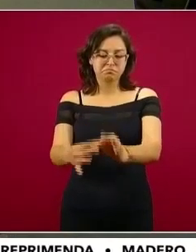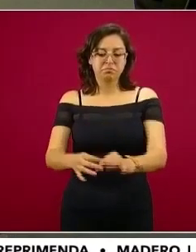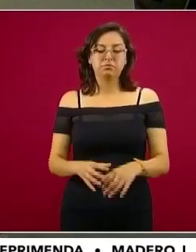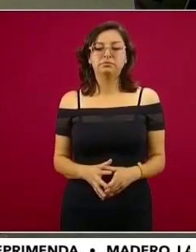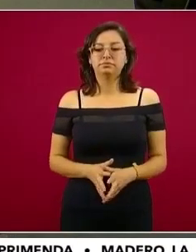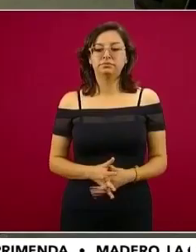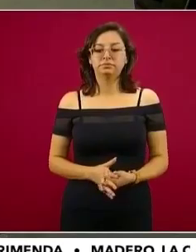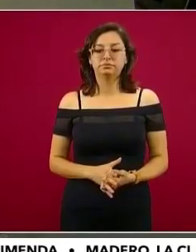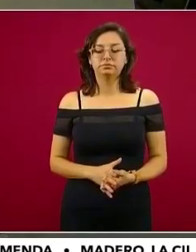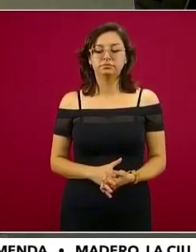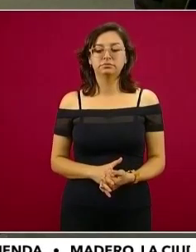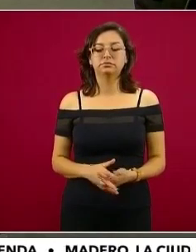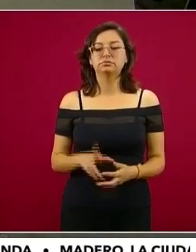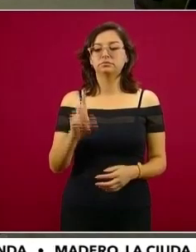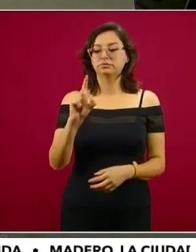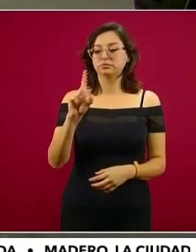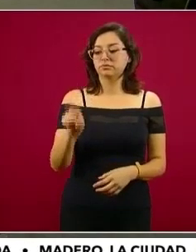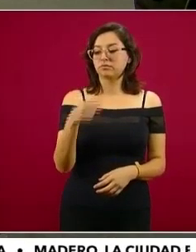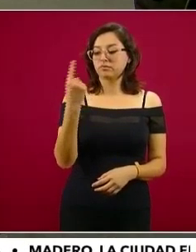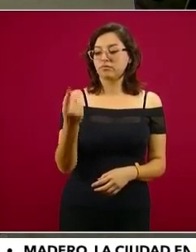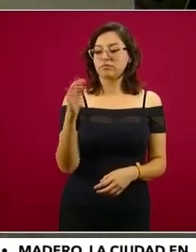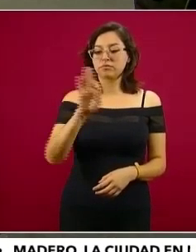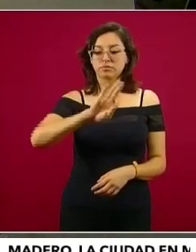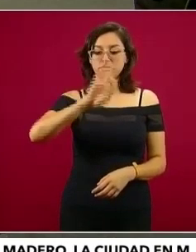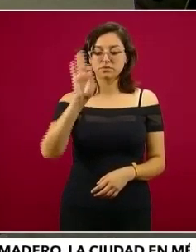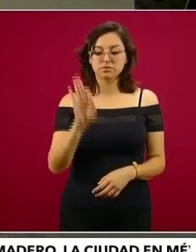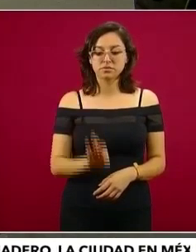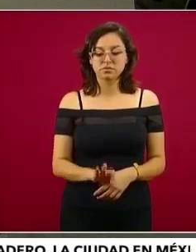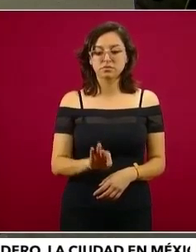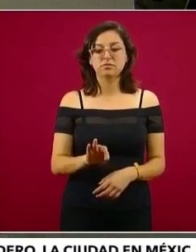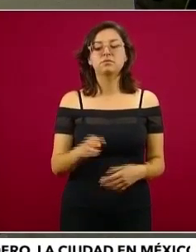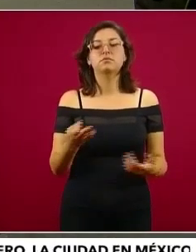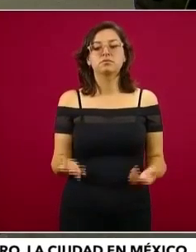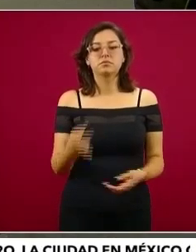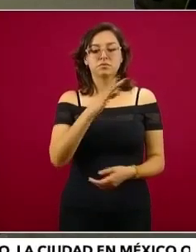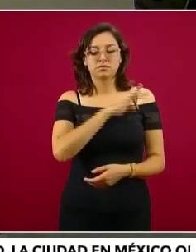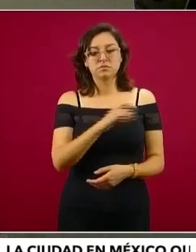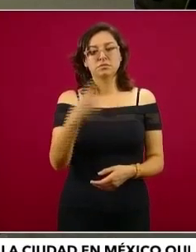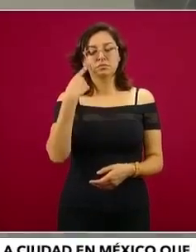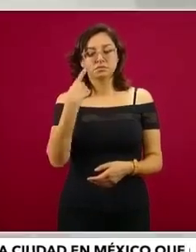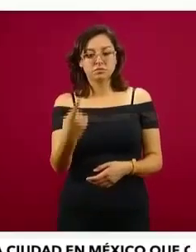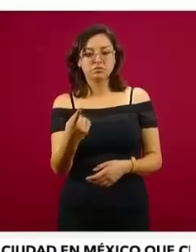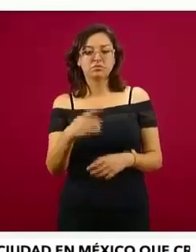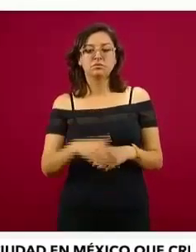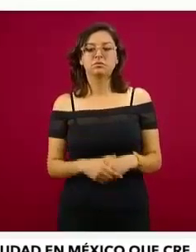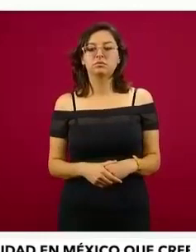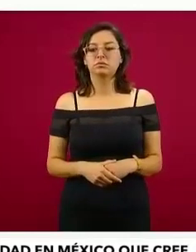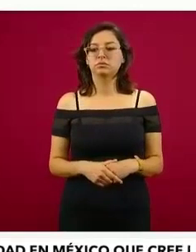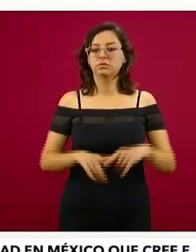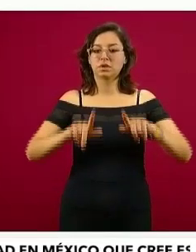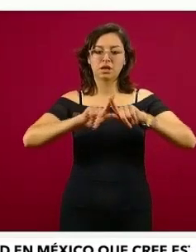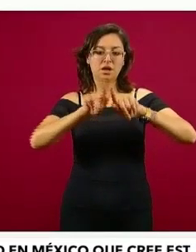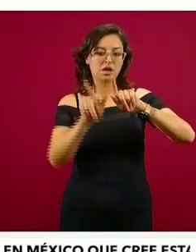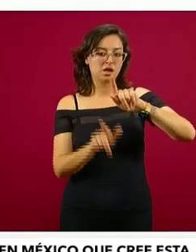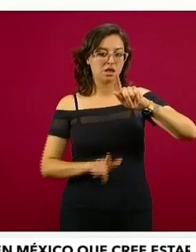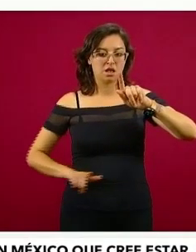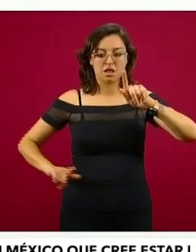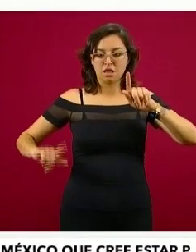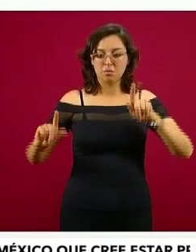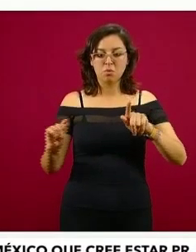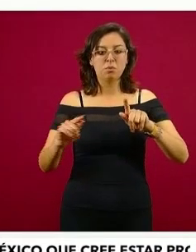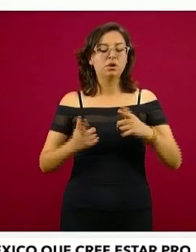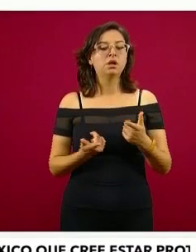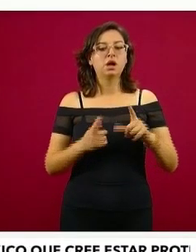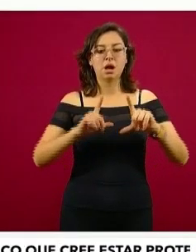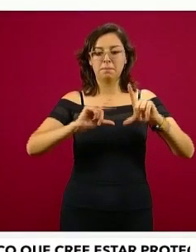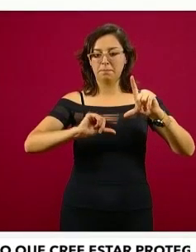Ese 31%, en la siguiente diapositiva vamos a verlo distribuido en toda la República y para cada una de las